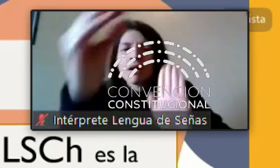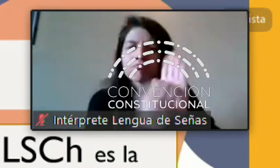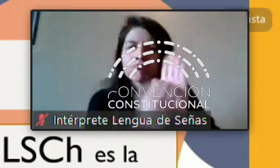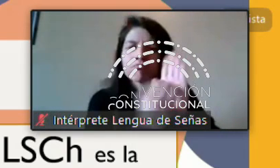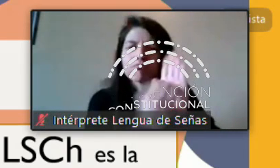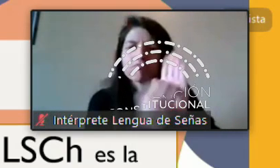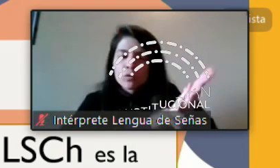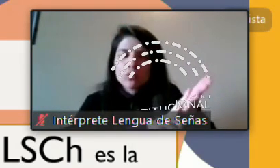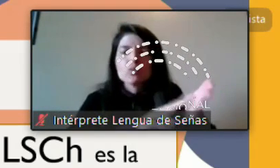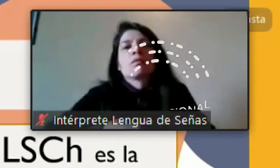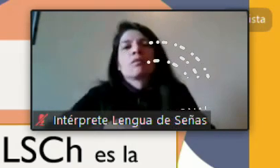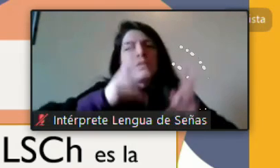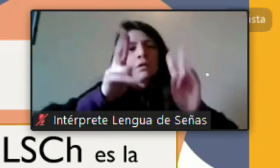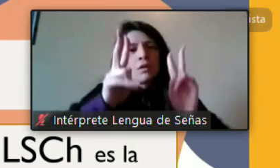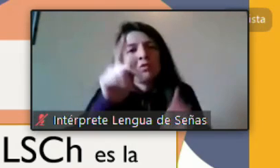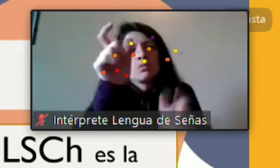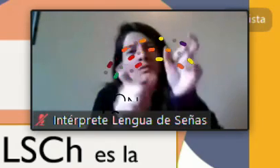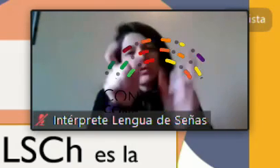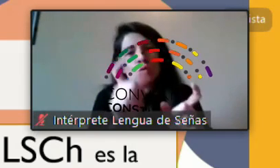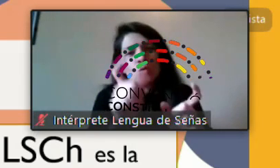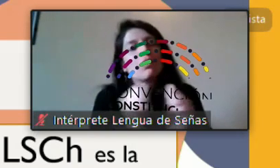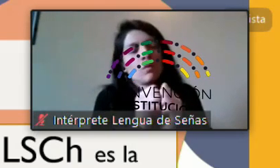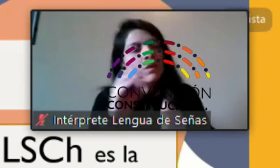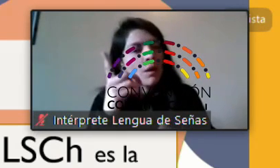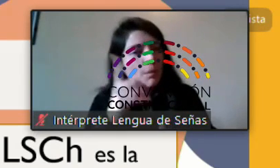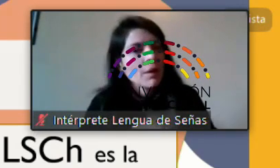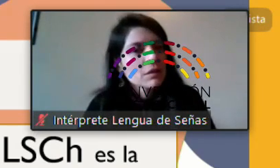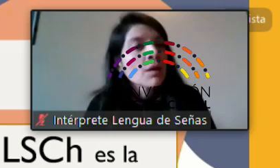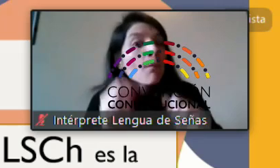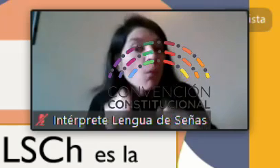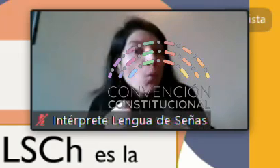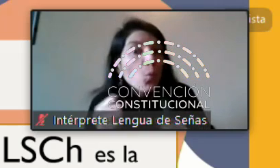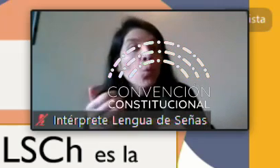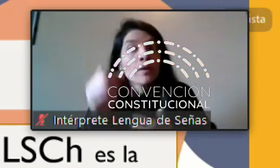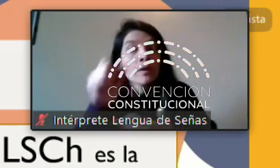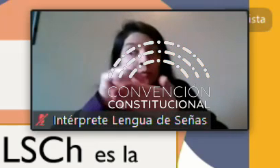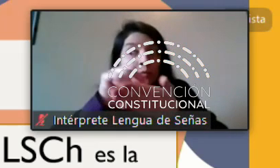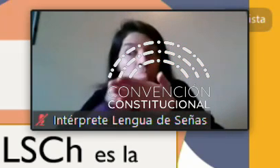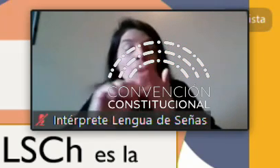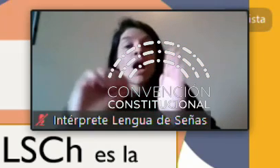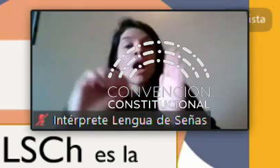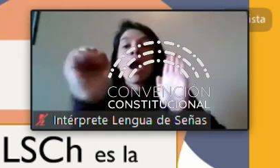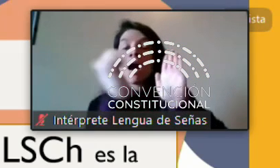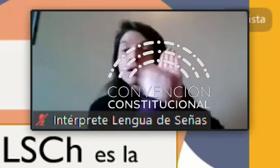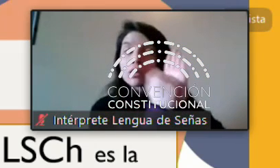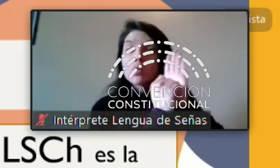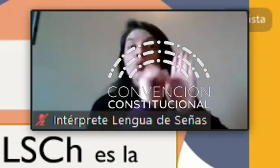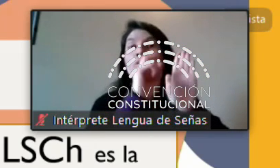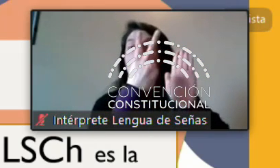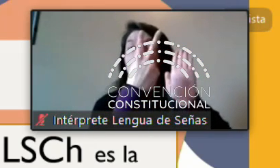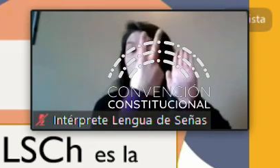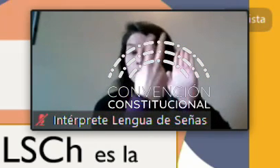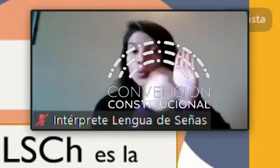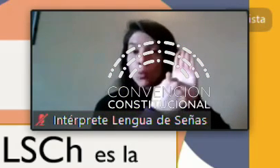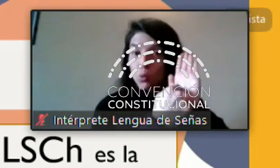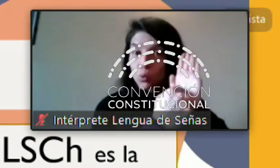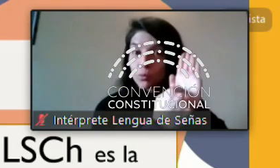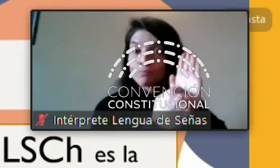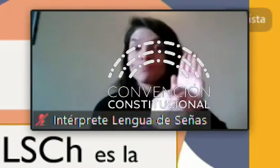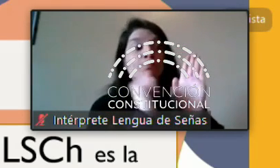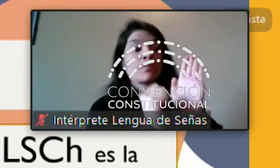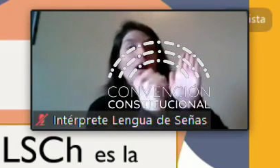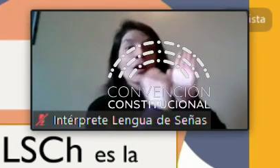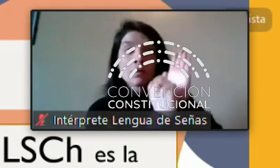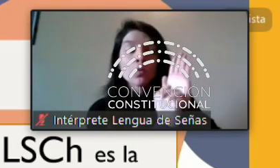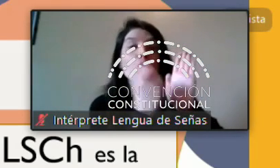Derechos de las Personas con Discapacidad. Pueden tomar nota los artículos segundos, en el artículo 21,